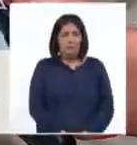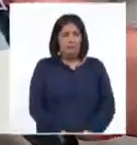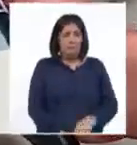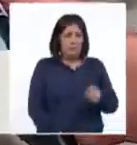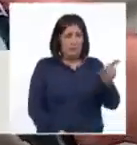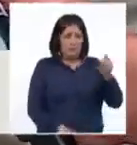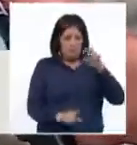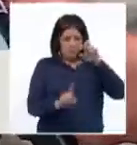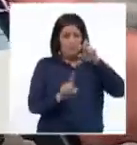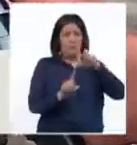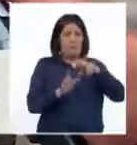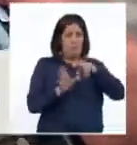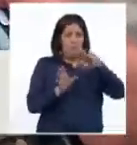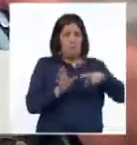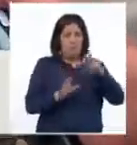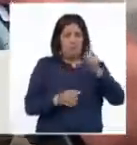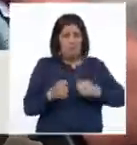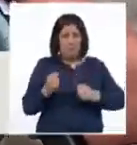Entonces los han visto correr,